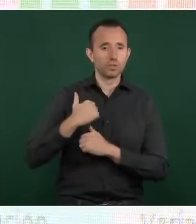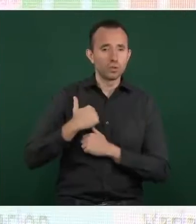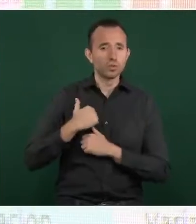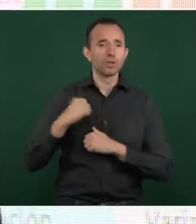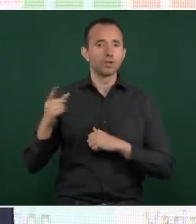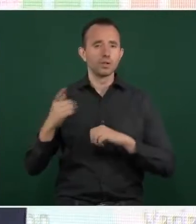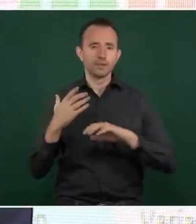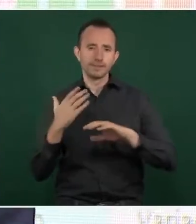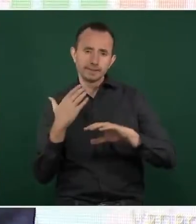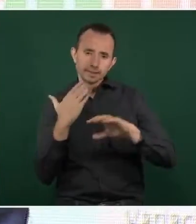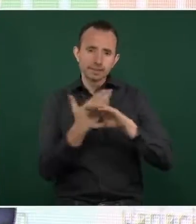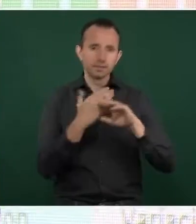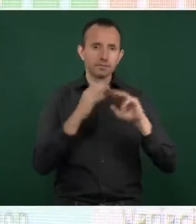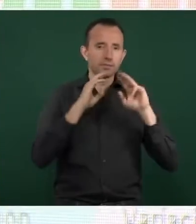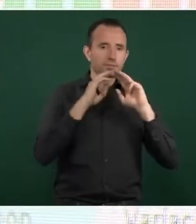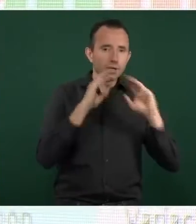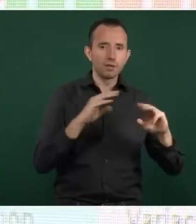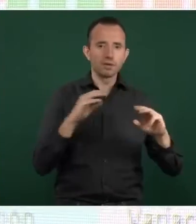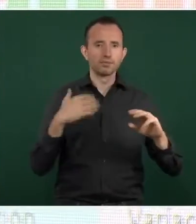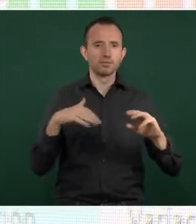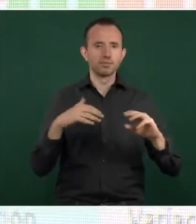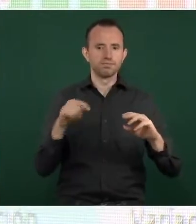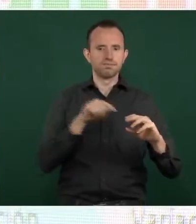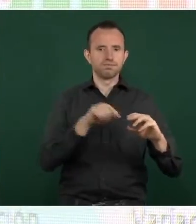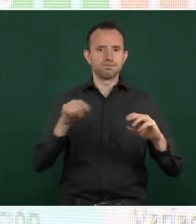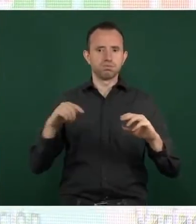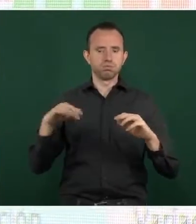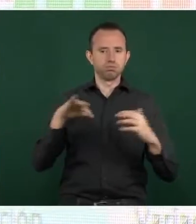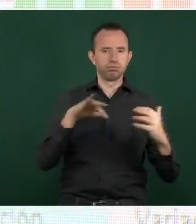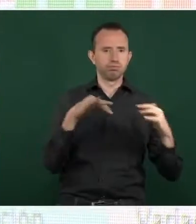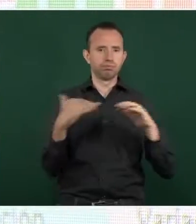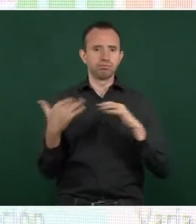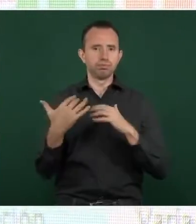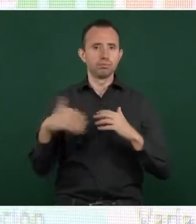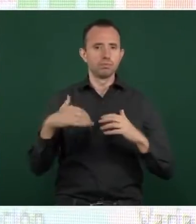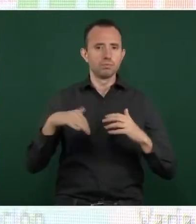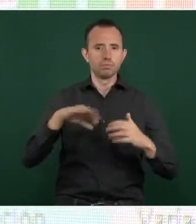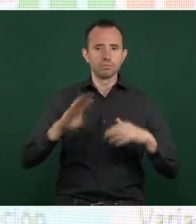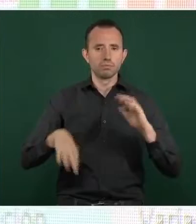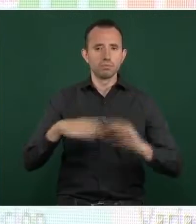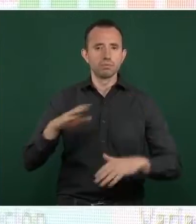hay más muertos que heridos y detenidos.